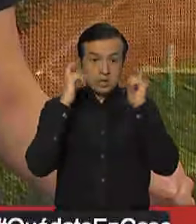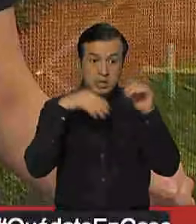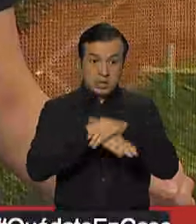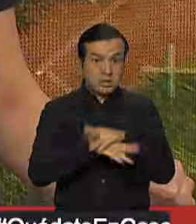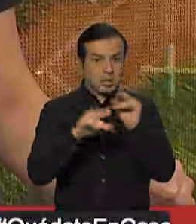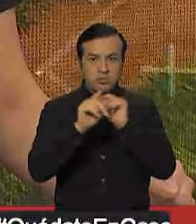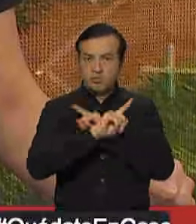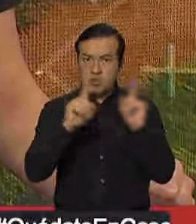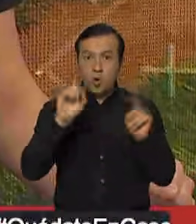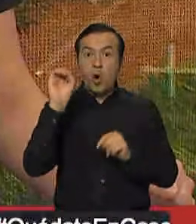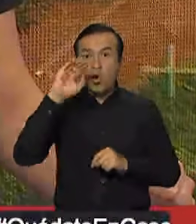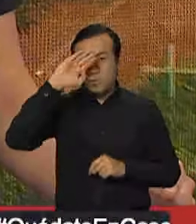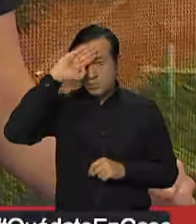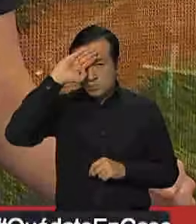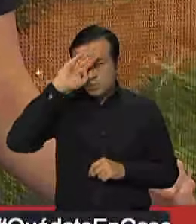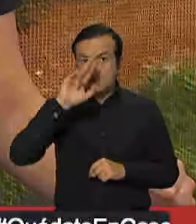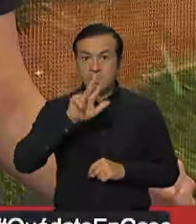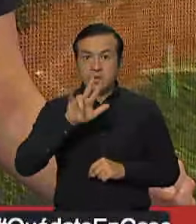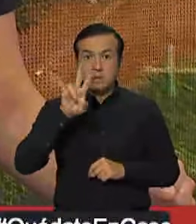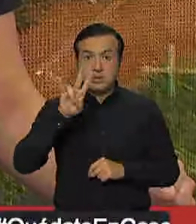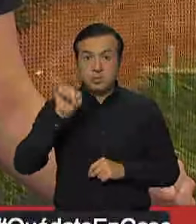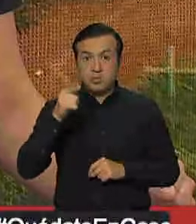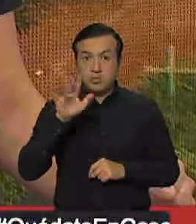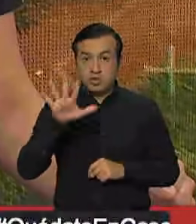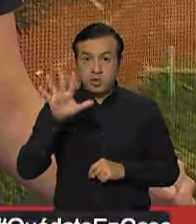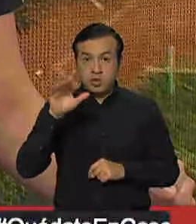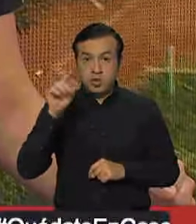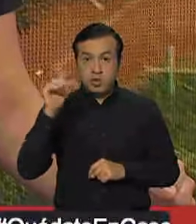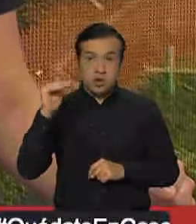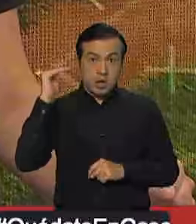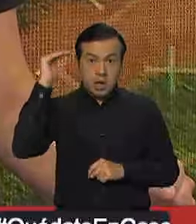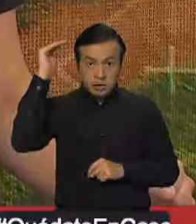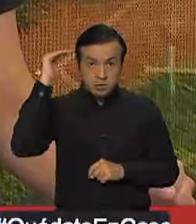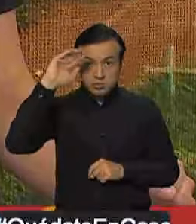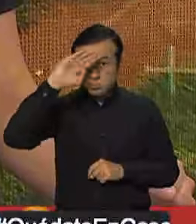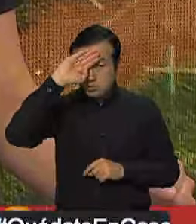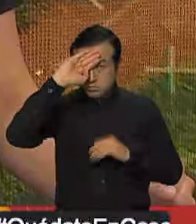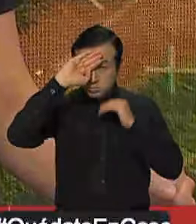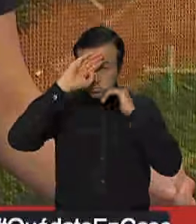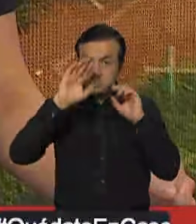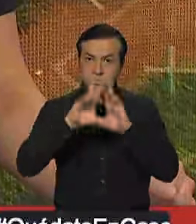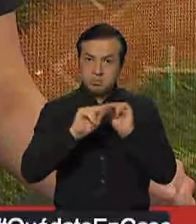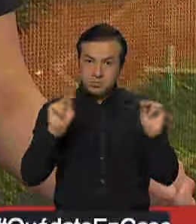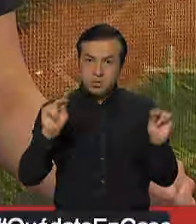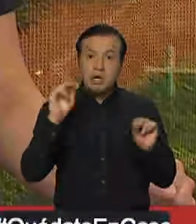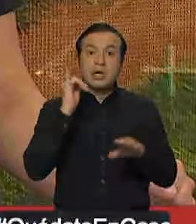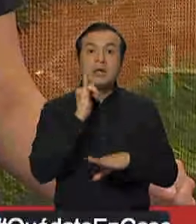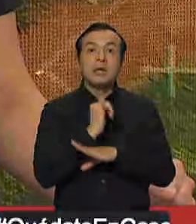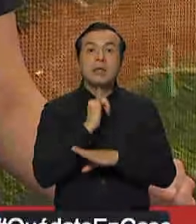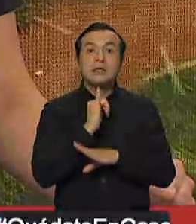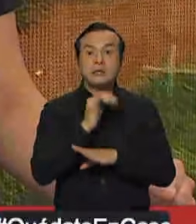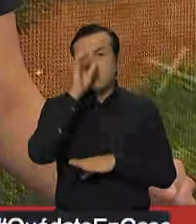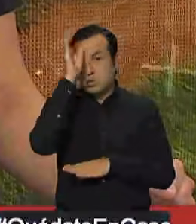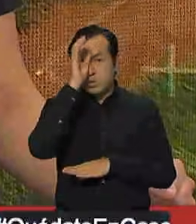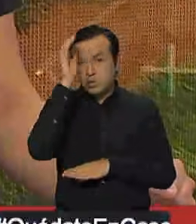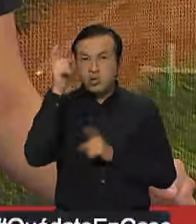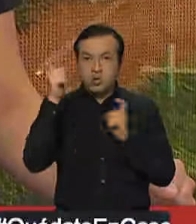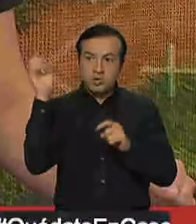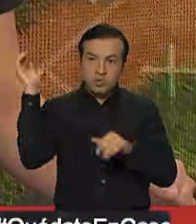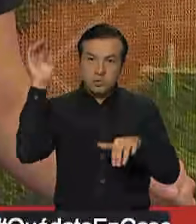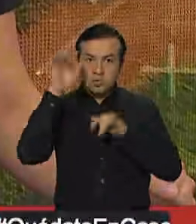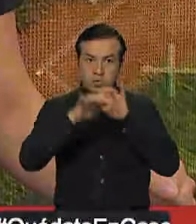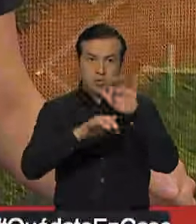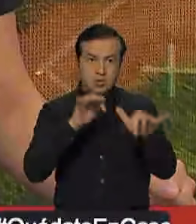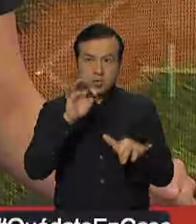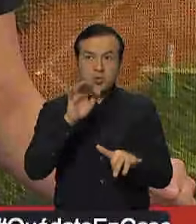que tengan temperatura mayor a 37.5 grados centígrados. La Iglesia Católica plantea el ingreso de los fieles controlados de acuerdo